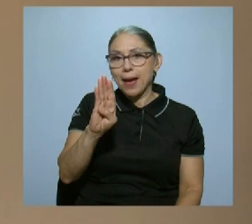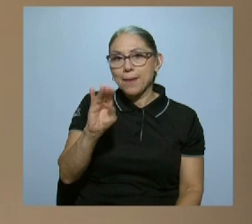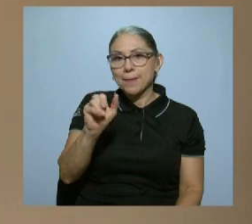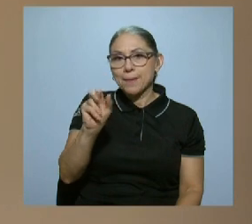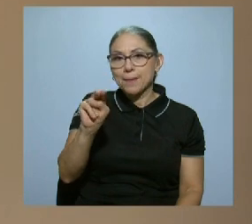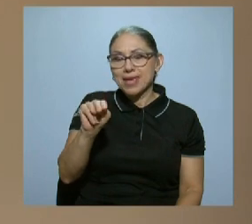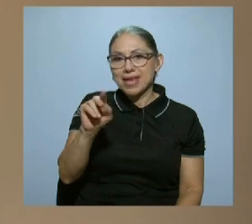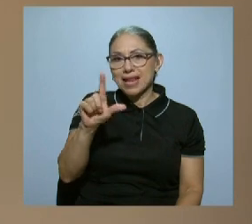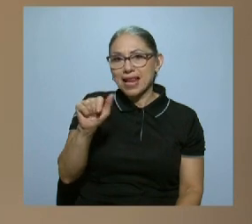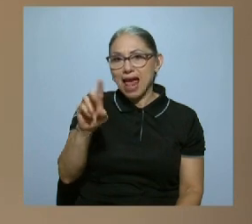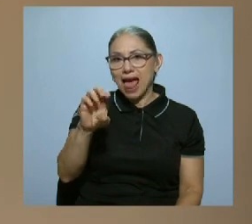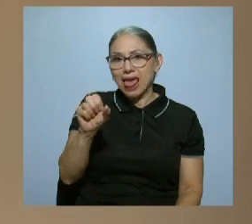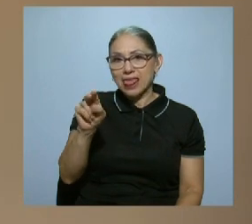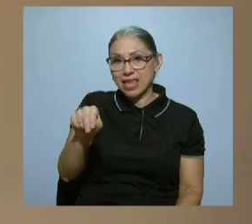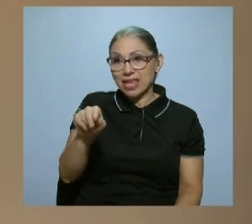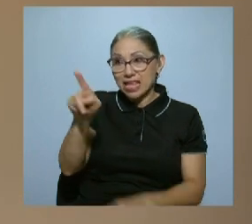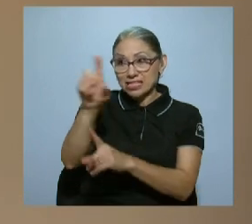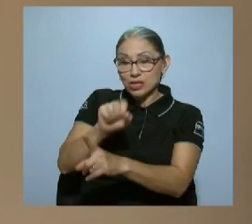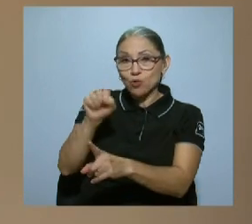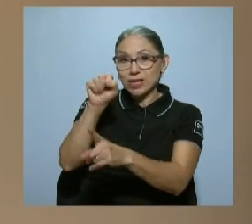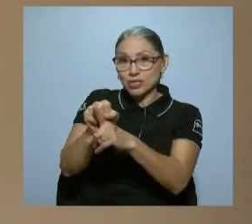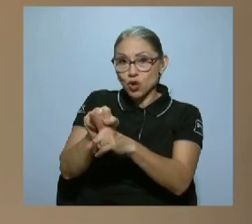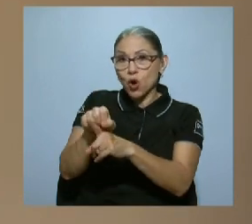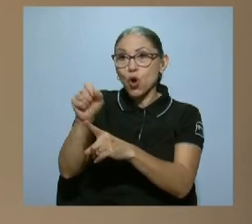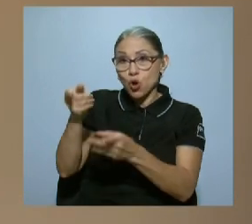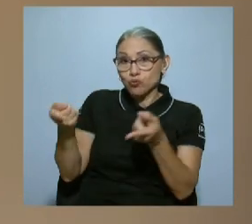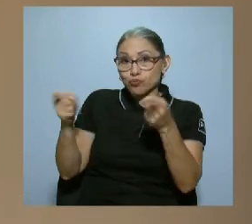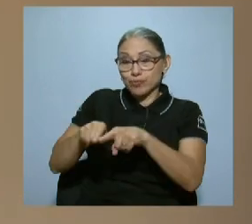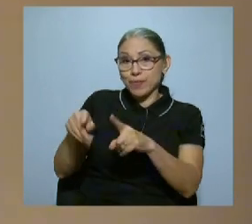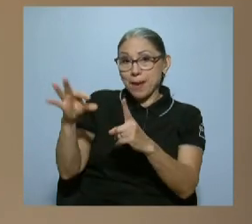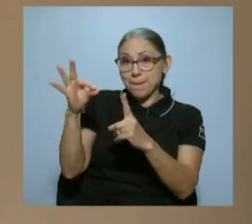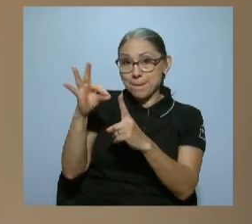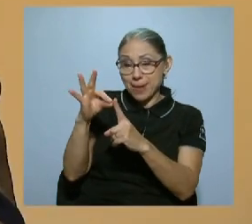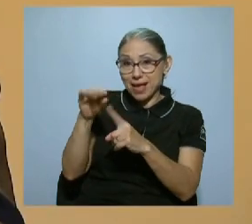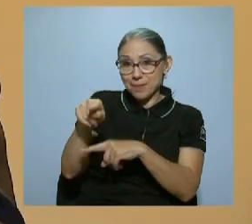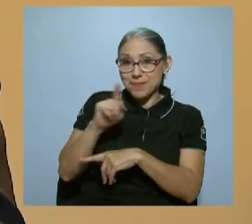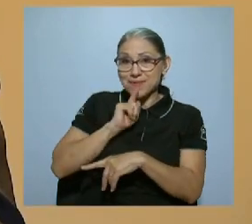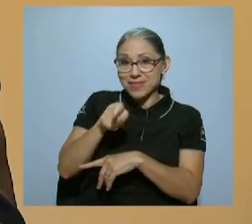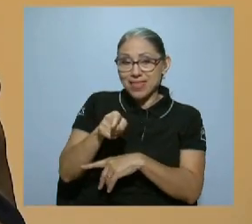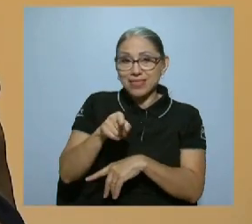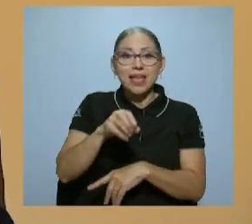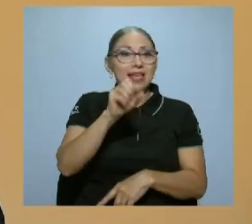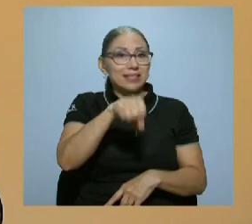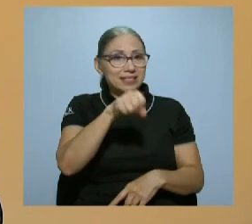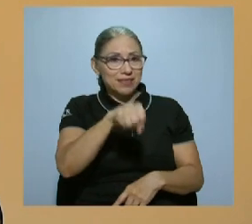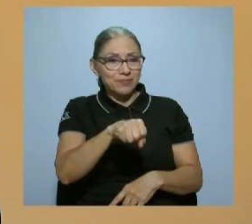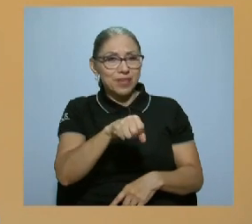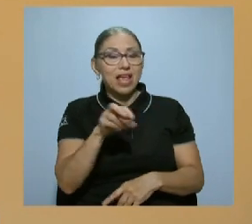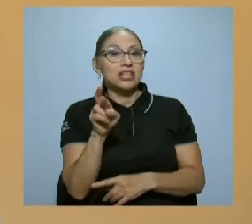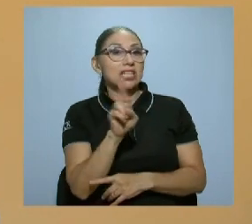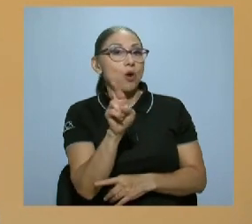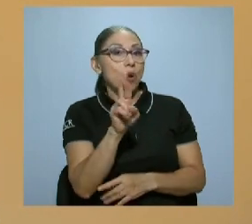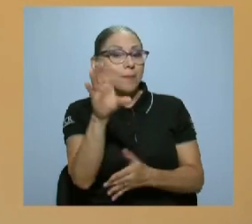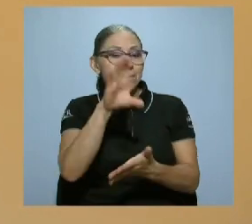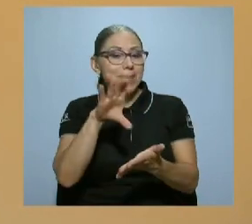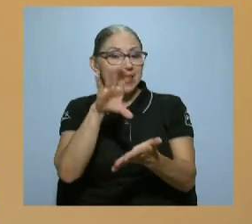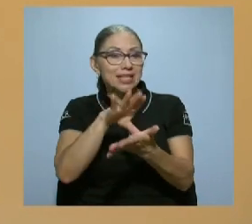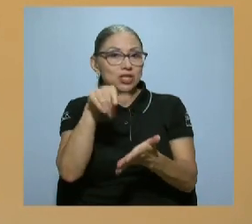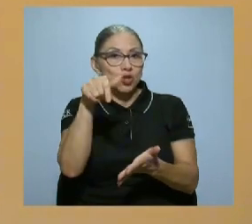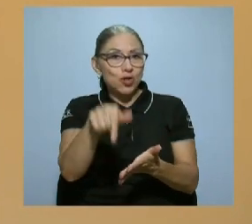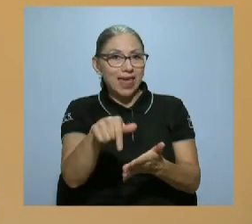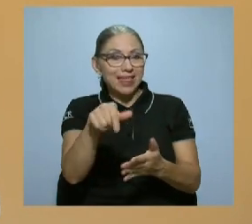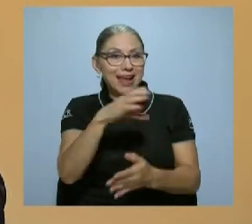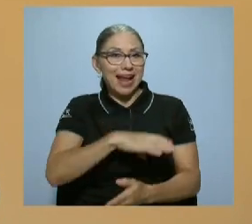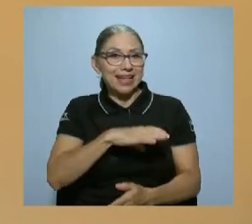en Afganistán, sino en Pakistán, si no entiendo mal. Así es, en Rawalpindi, la ciudad que por característica es la